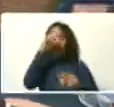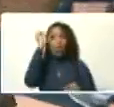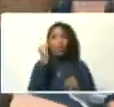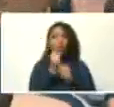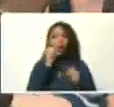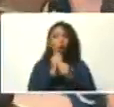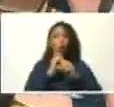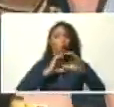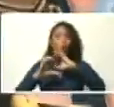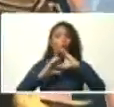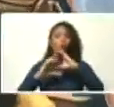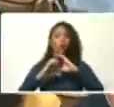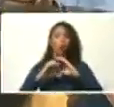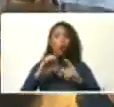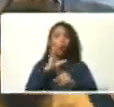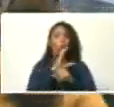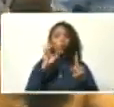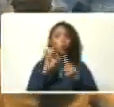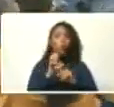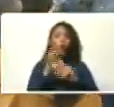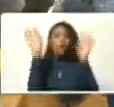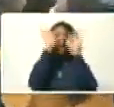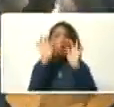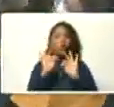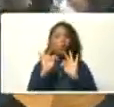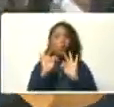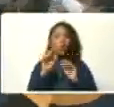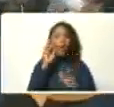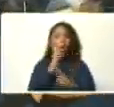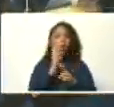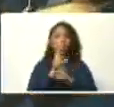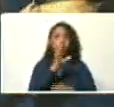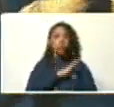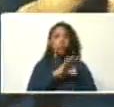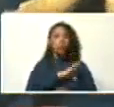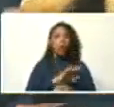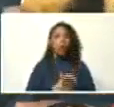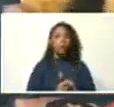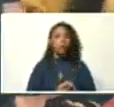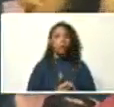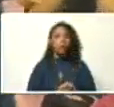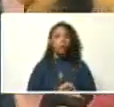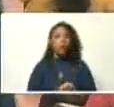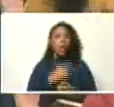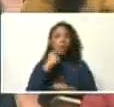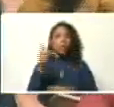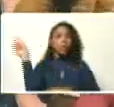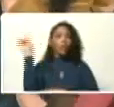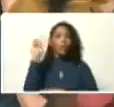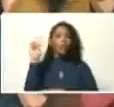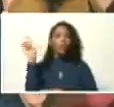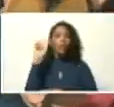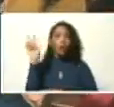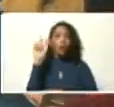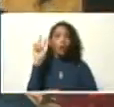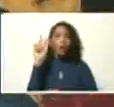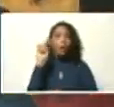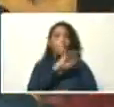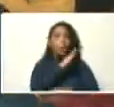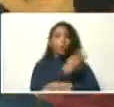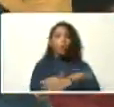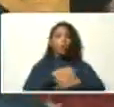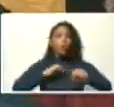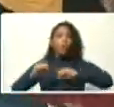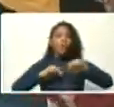medios de comunicación tradicionales, alternativos en las redes sociales. También ha hablado que Venezuela tenía un poderoso movimiento de comunicación